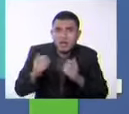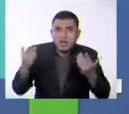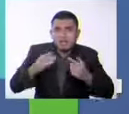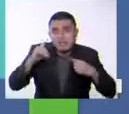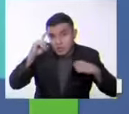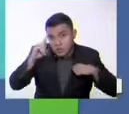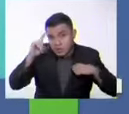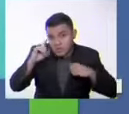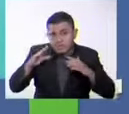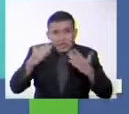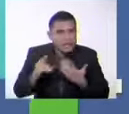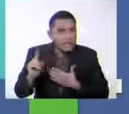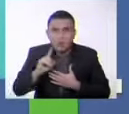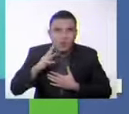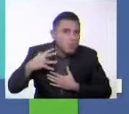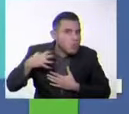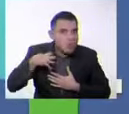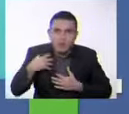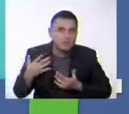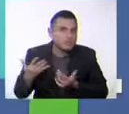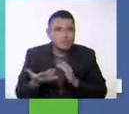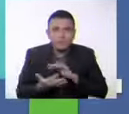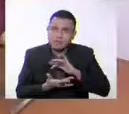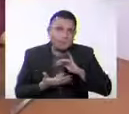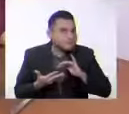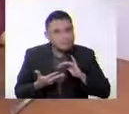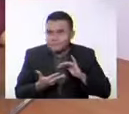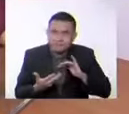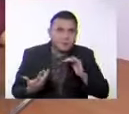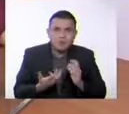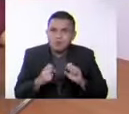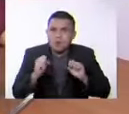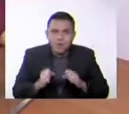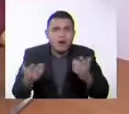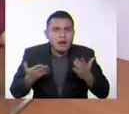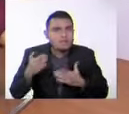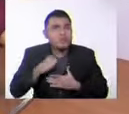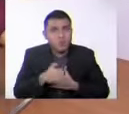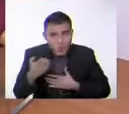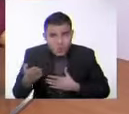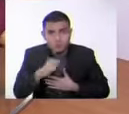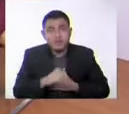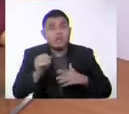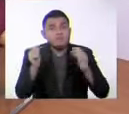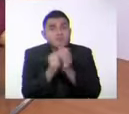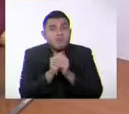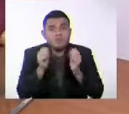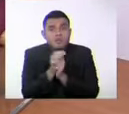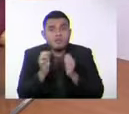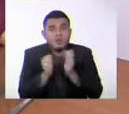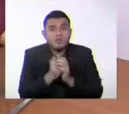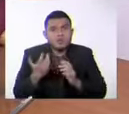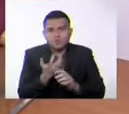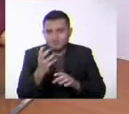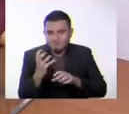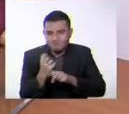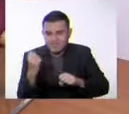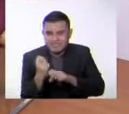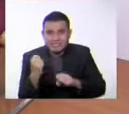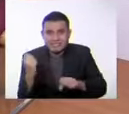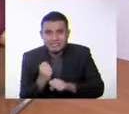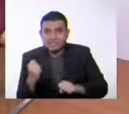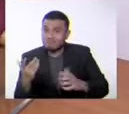que no somos dueños de la naturaleza. Podemos hacer uso de ella. El problema es cuando abusamos y